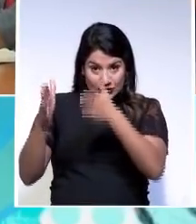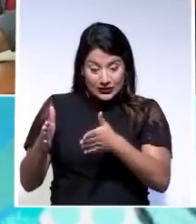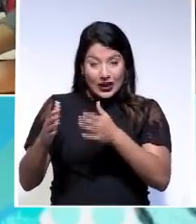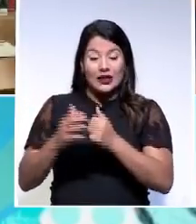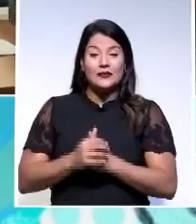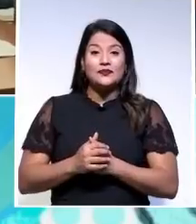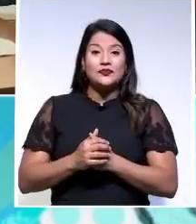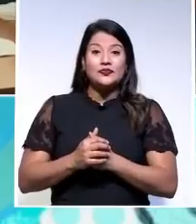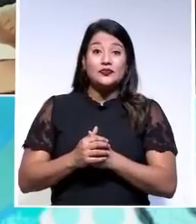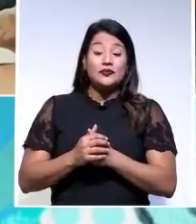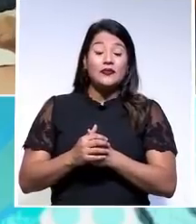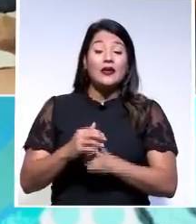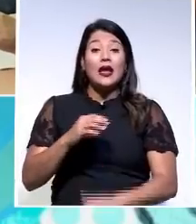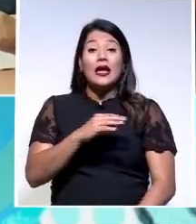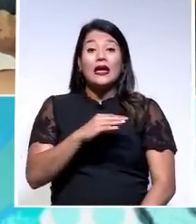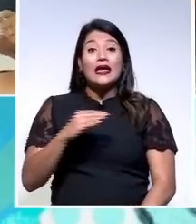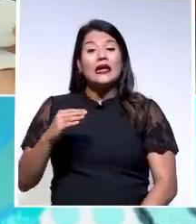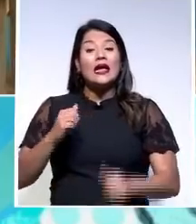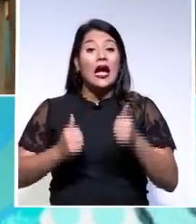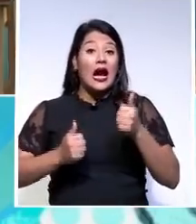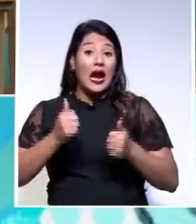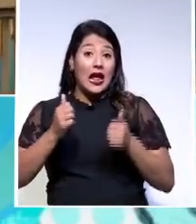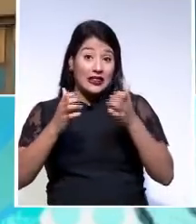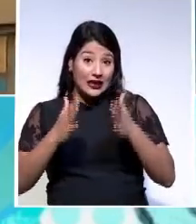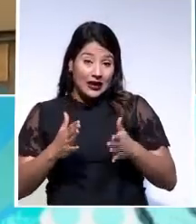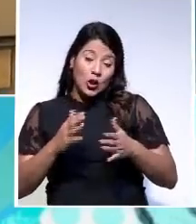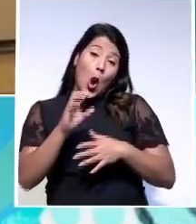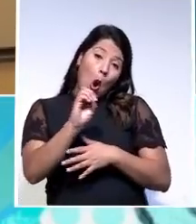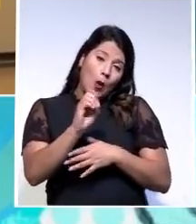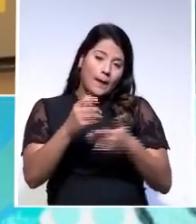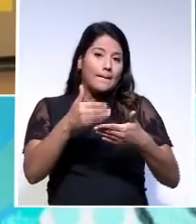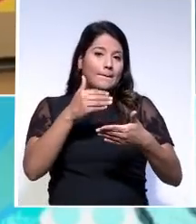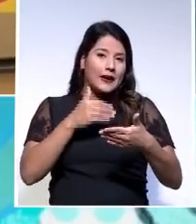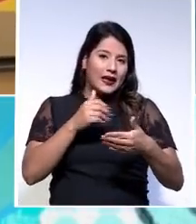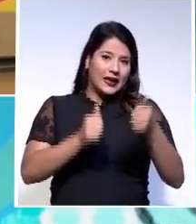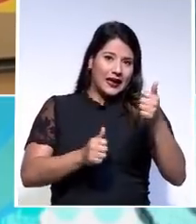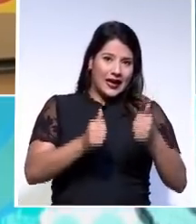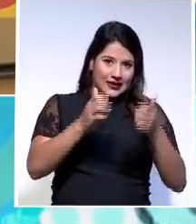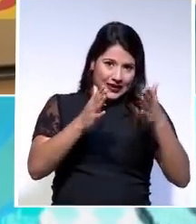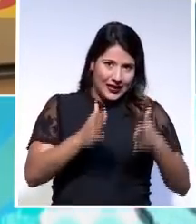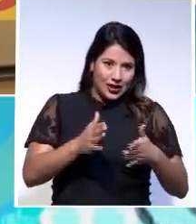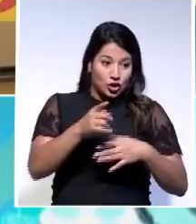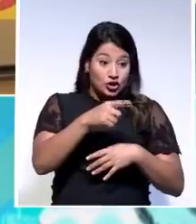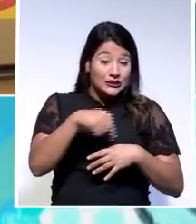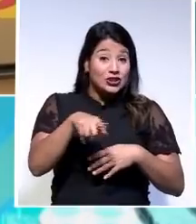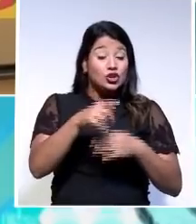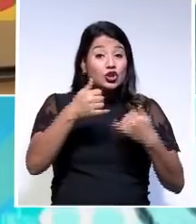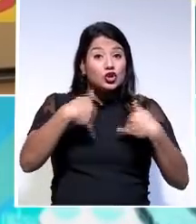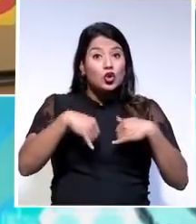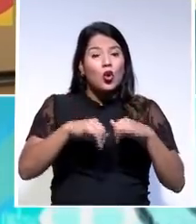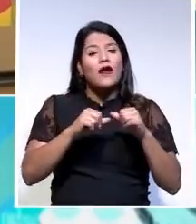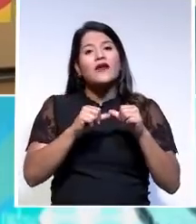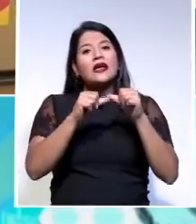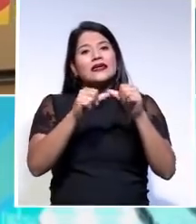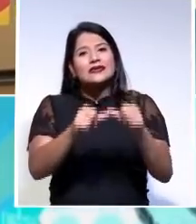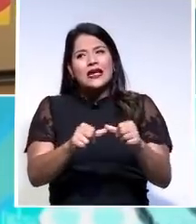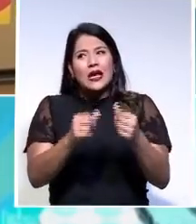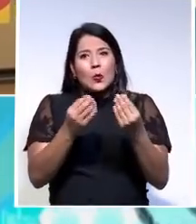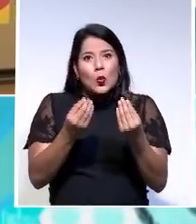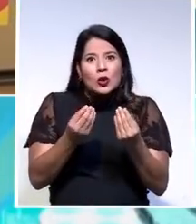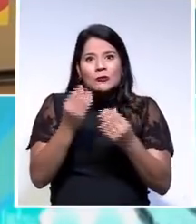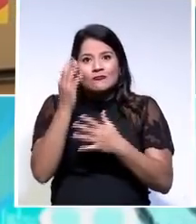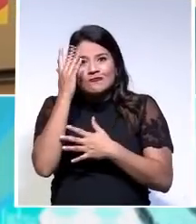agrupación política. Los candidatos o precandidatos, más bien todavía, pues siguen también bastante